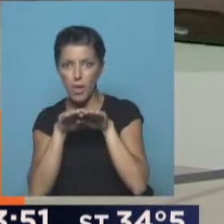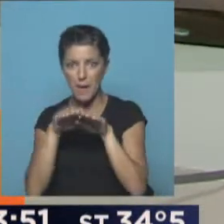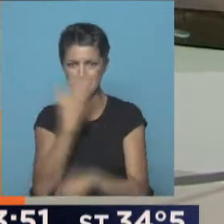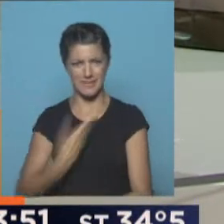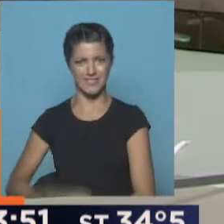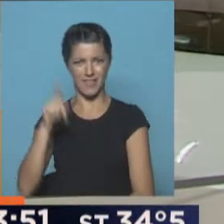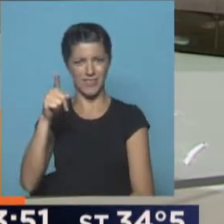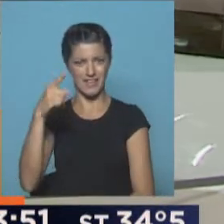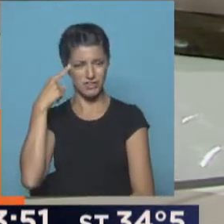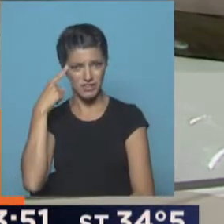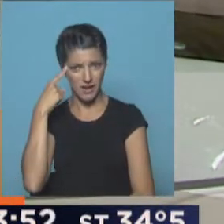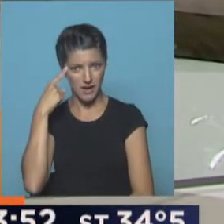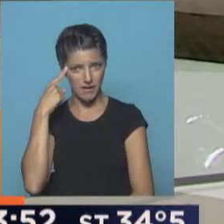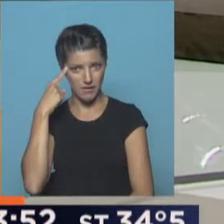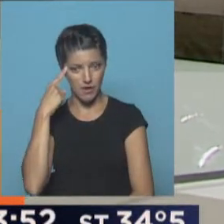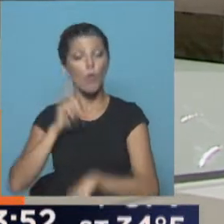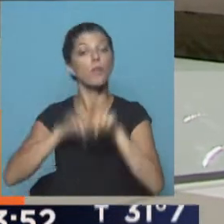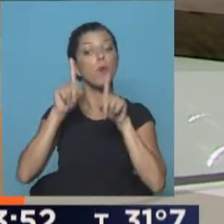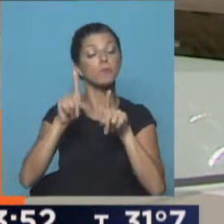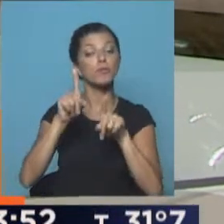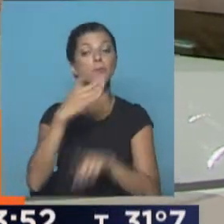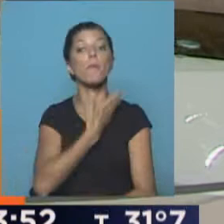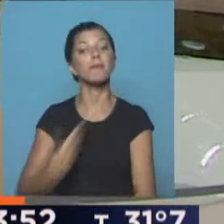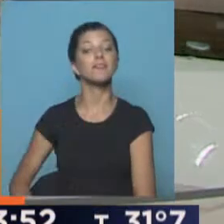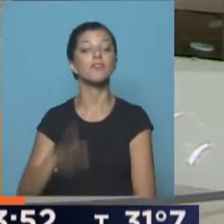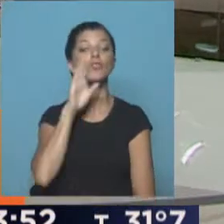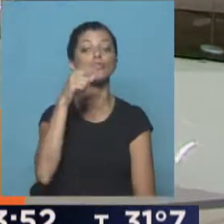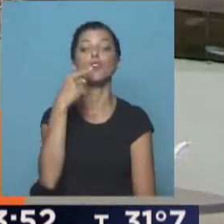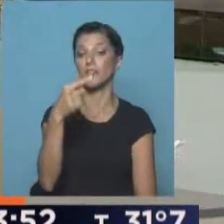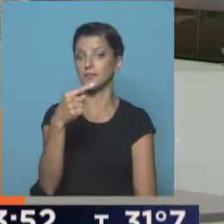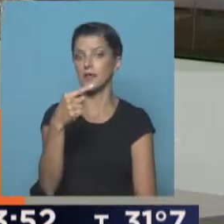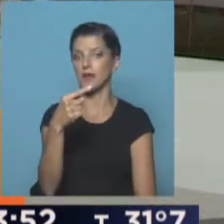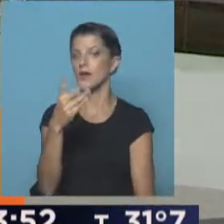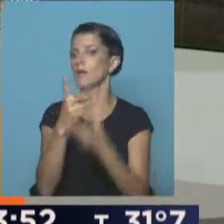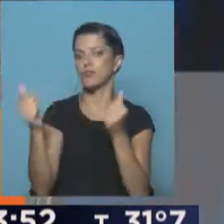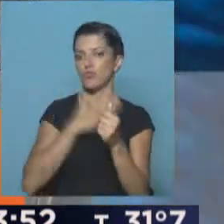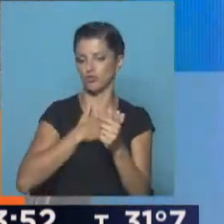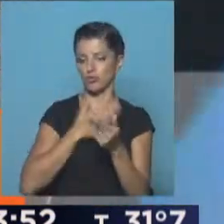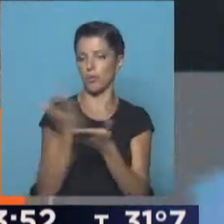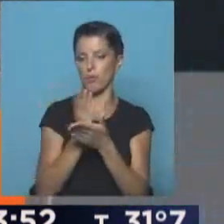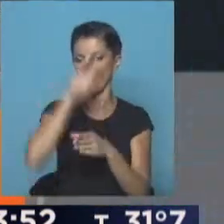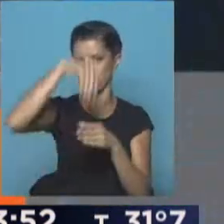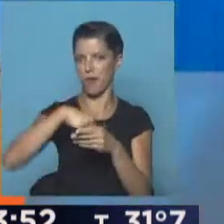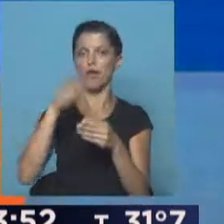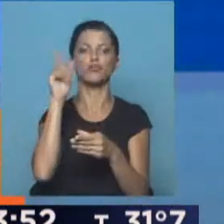chino, mientras el actual presidente estadounidense es el que dice, muchachos, nos arreglamos con lo nuestro. El